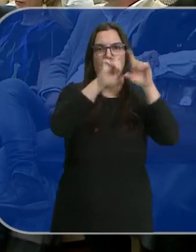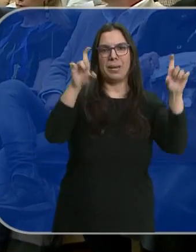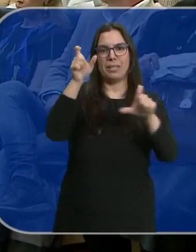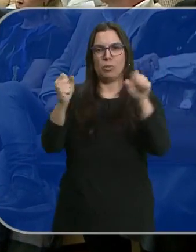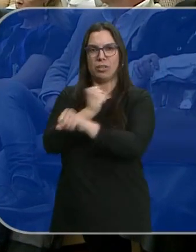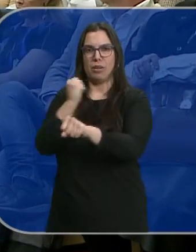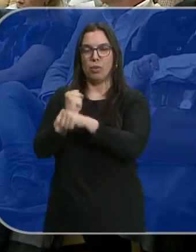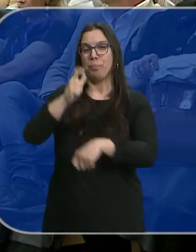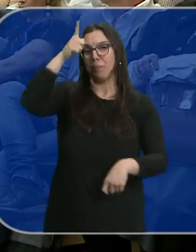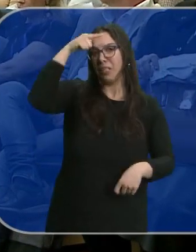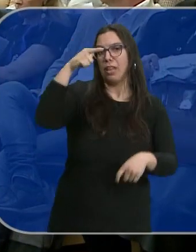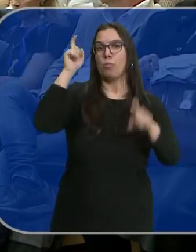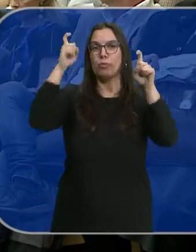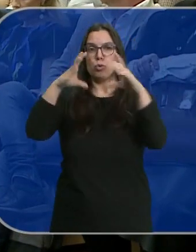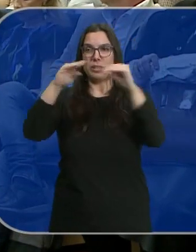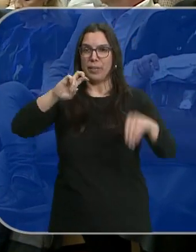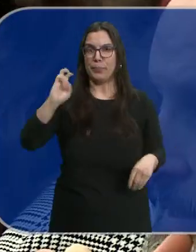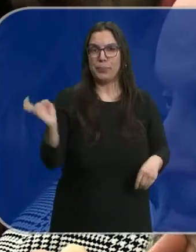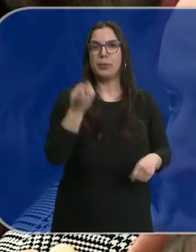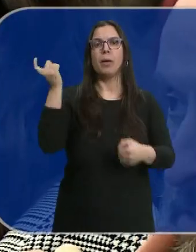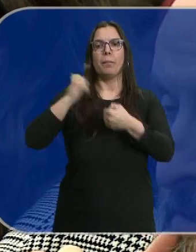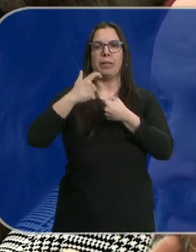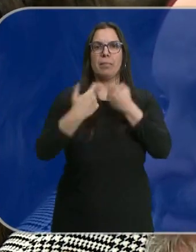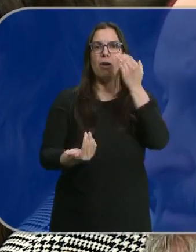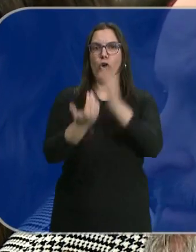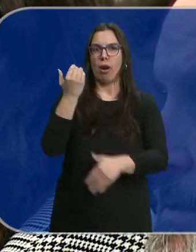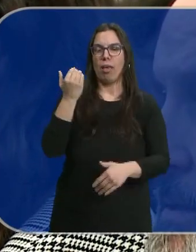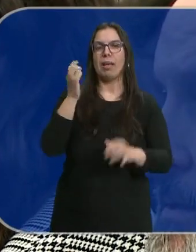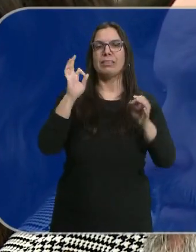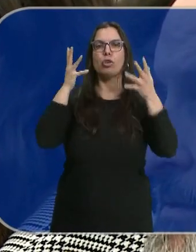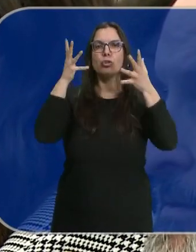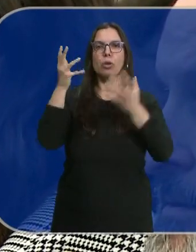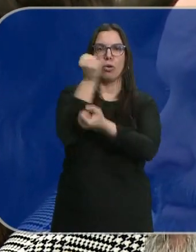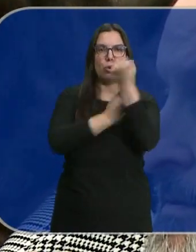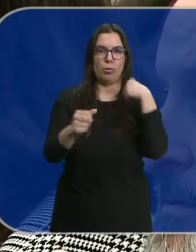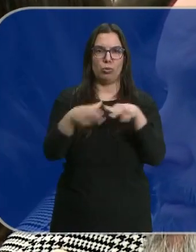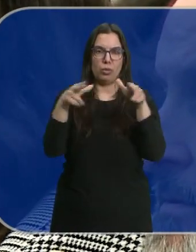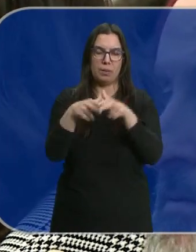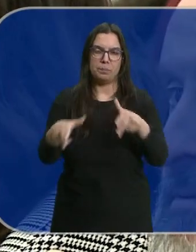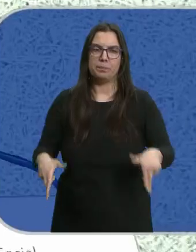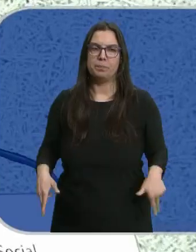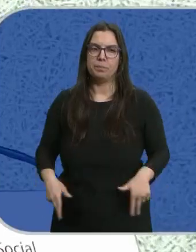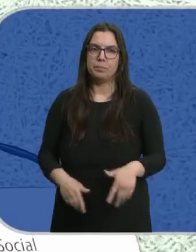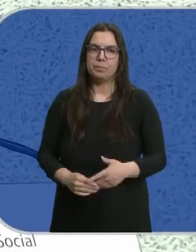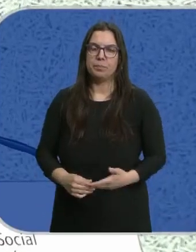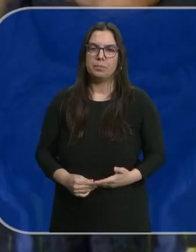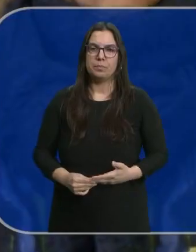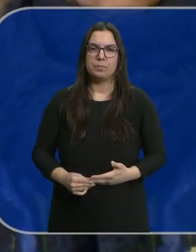Junto a catedráticos y profesores de universidad, han participado en una jornada en el Consejo Económico y Social.